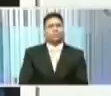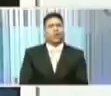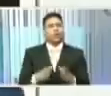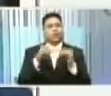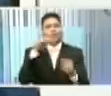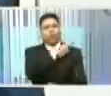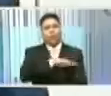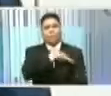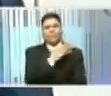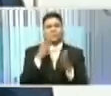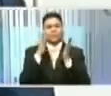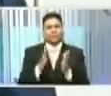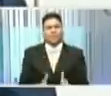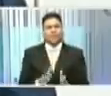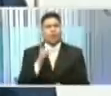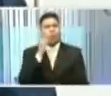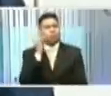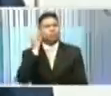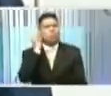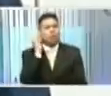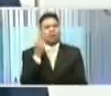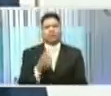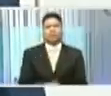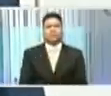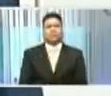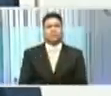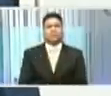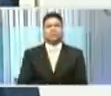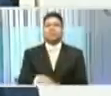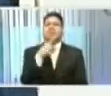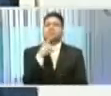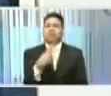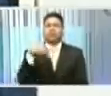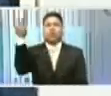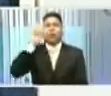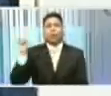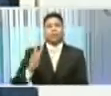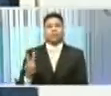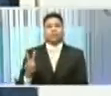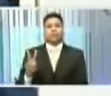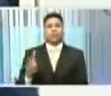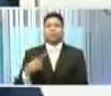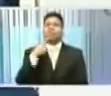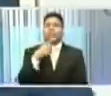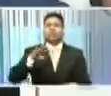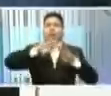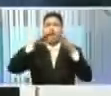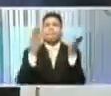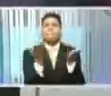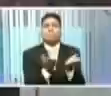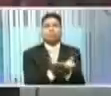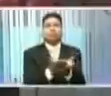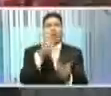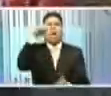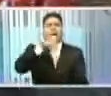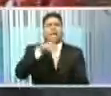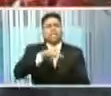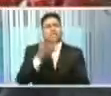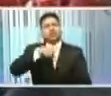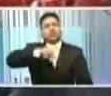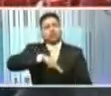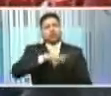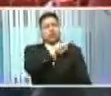misioneros y las misioneras también le han dicho a Venezuela y le han dicho al mundo: aquí están las